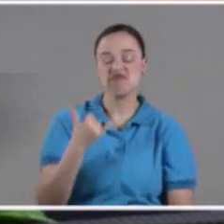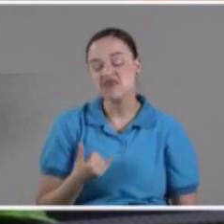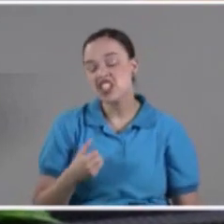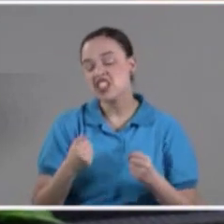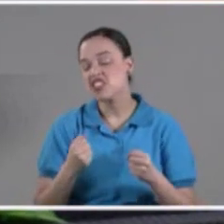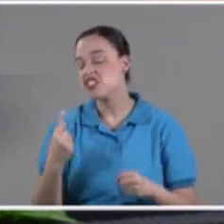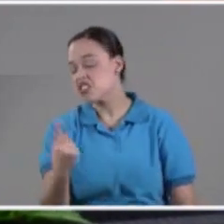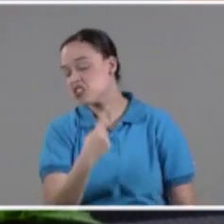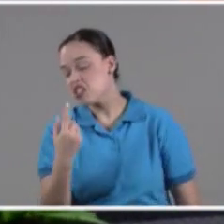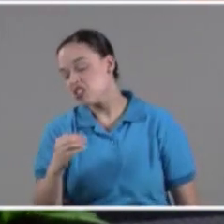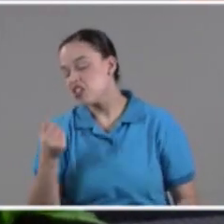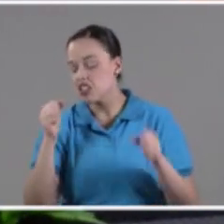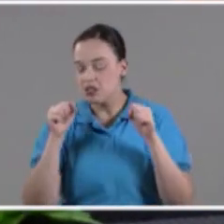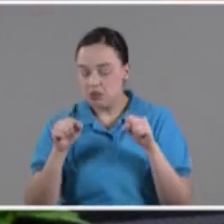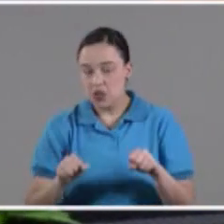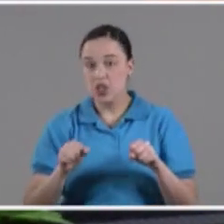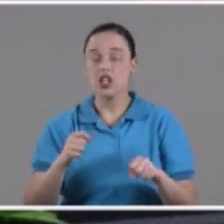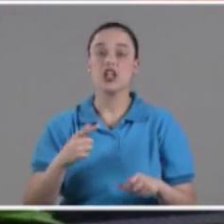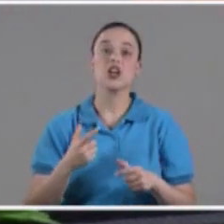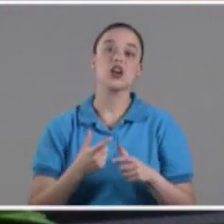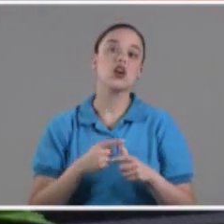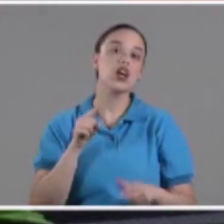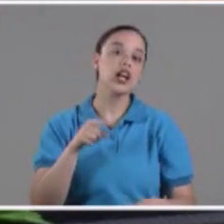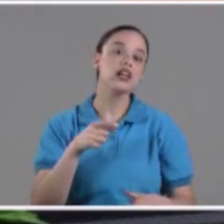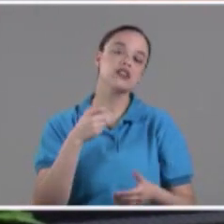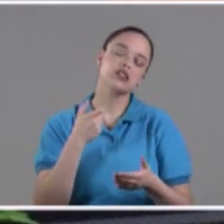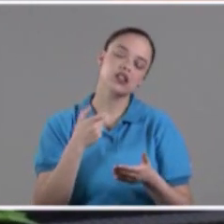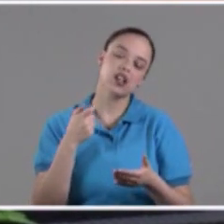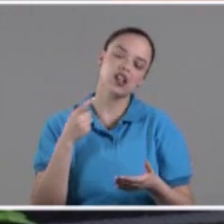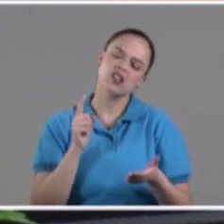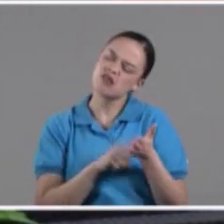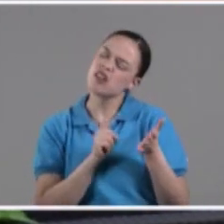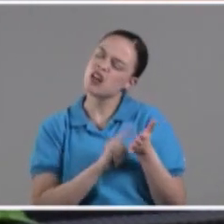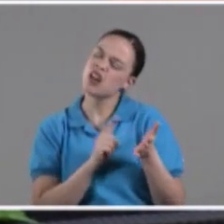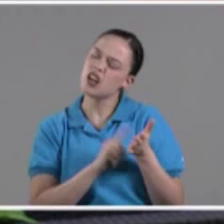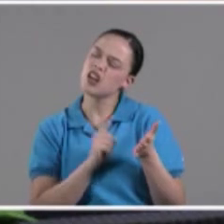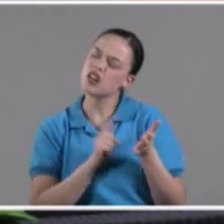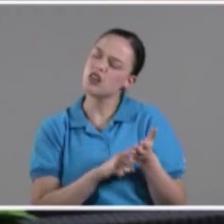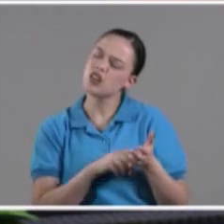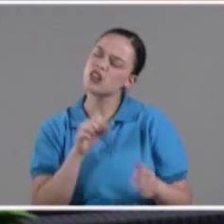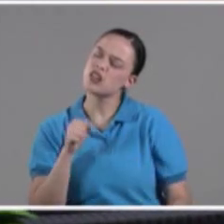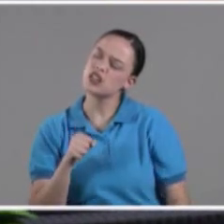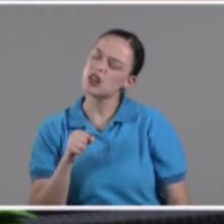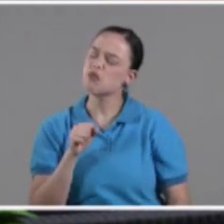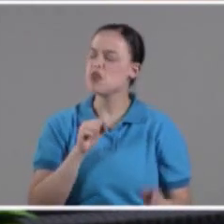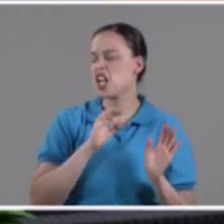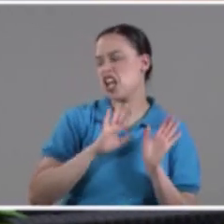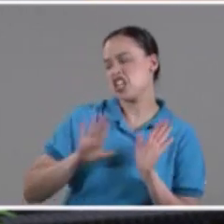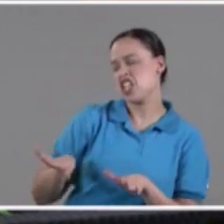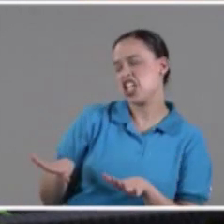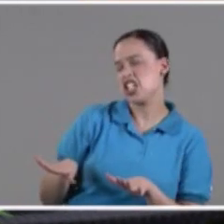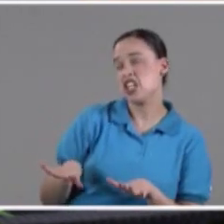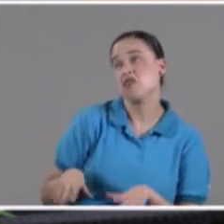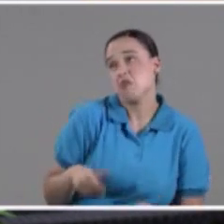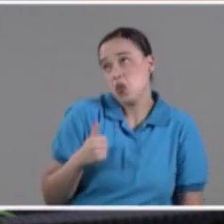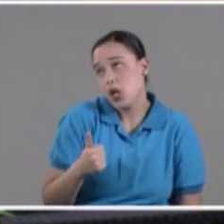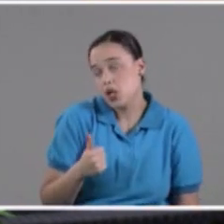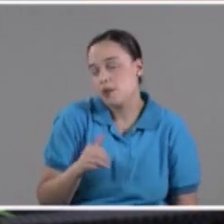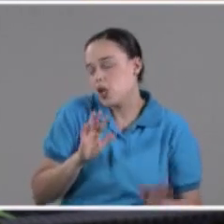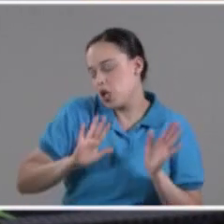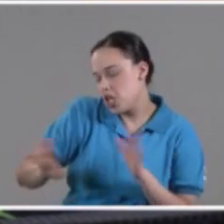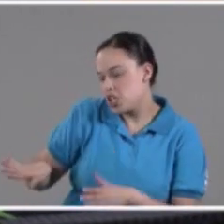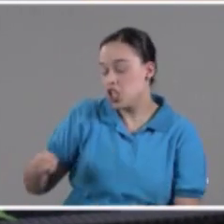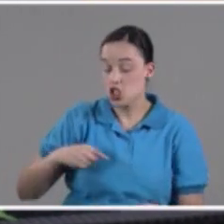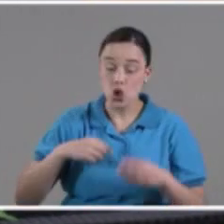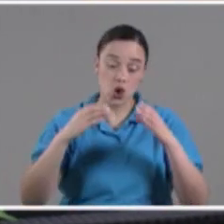yo ya hice todo lo que pude con esta deuda Ya no puedo más señor si me van a quitar lo que me tienen que quitar pues me lo van a quitar pero yo lo pongo delante